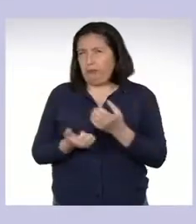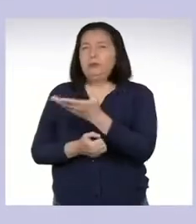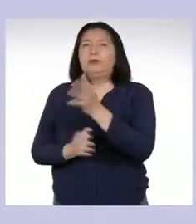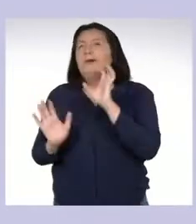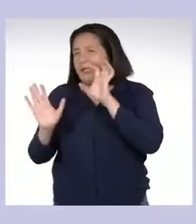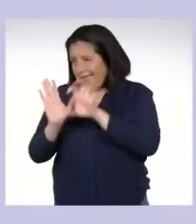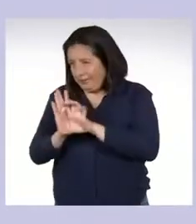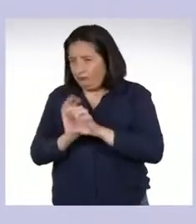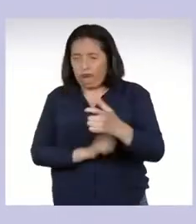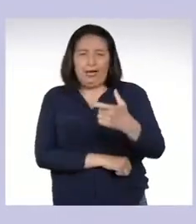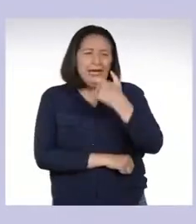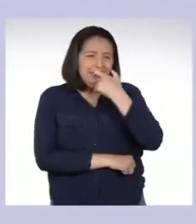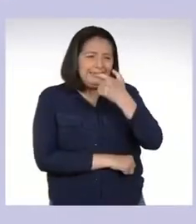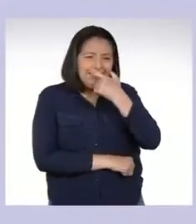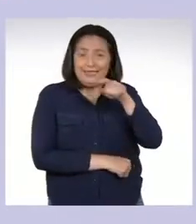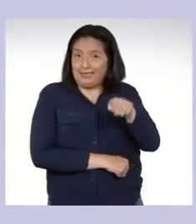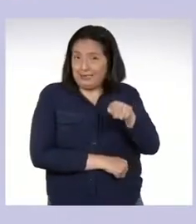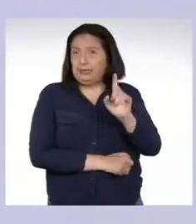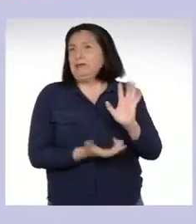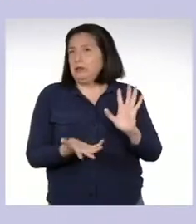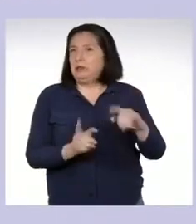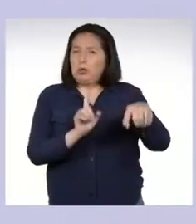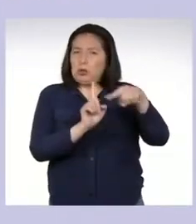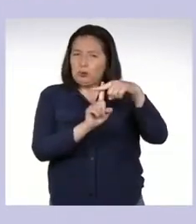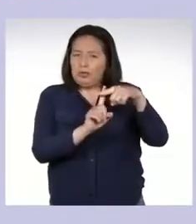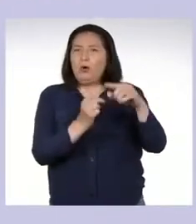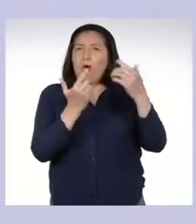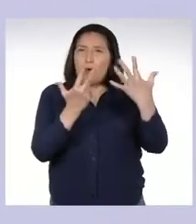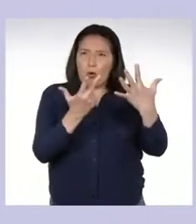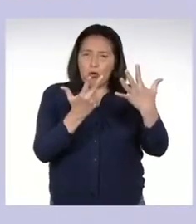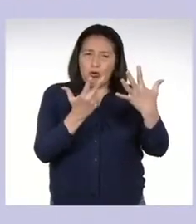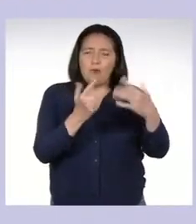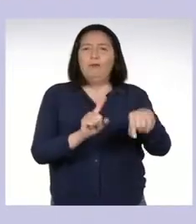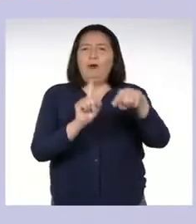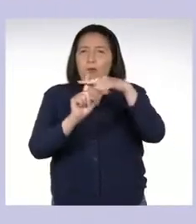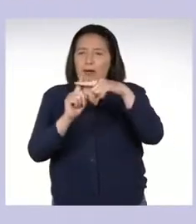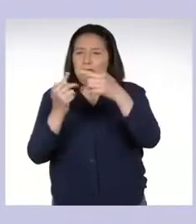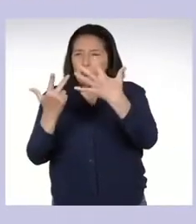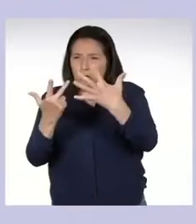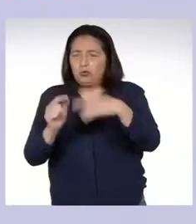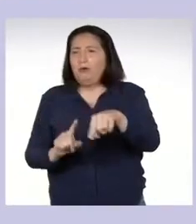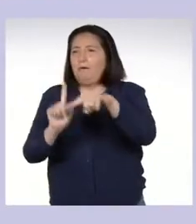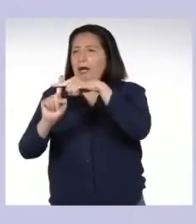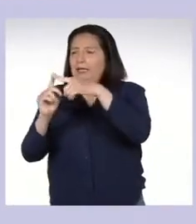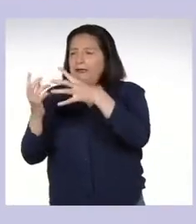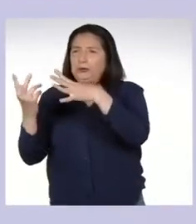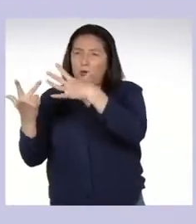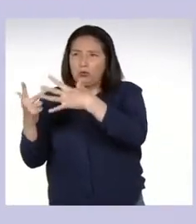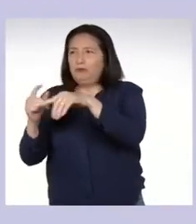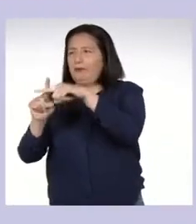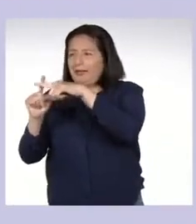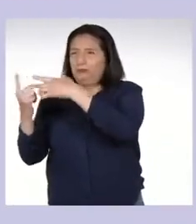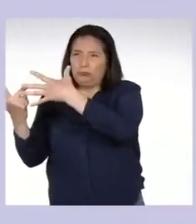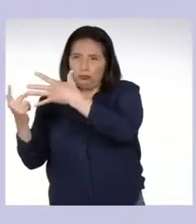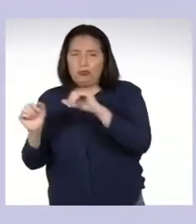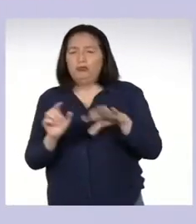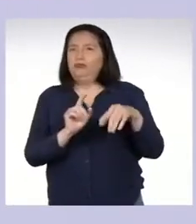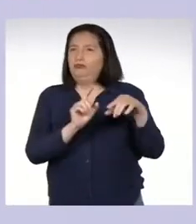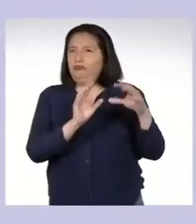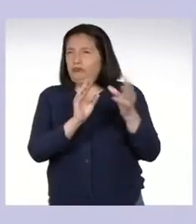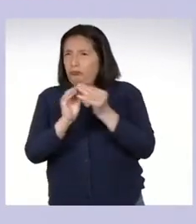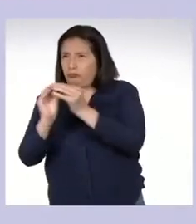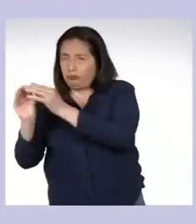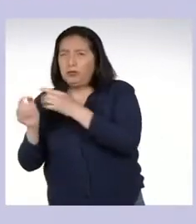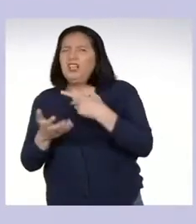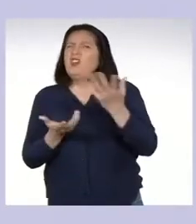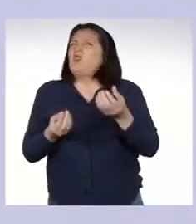en el caso de las galletas, necesitábamos sumar 8 más 8 más 8 más 8. Esta operación